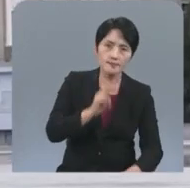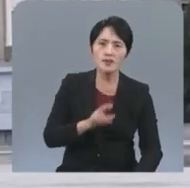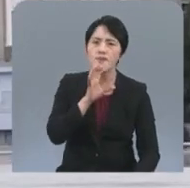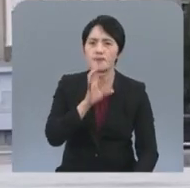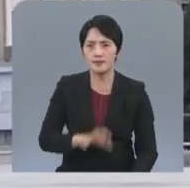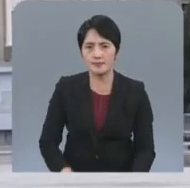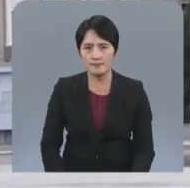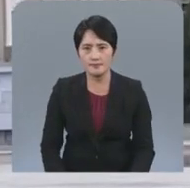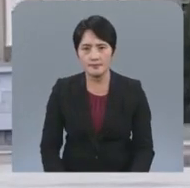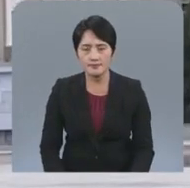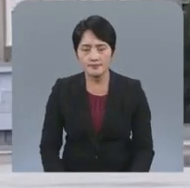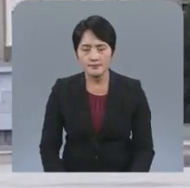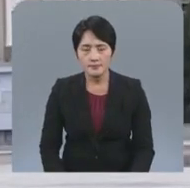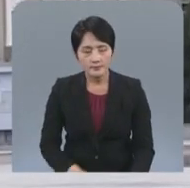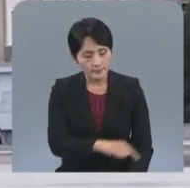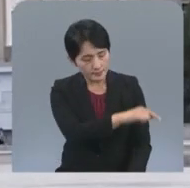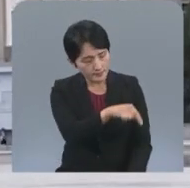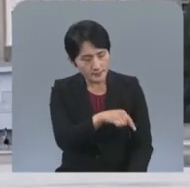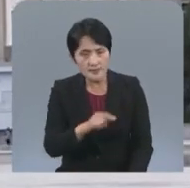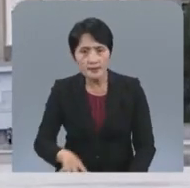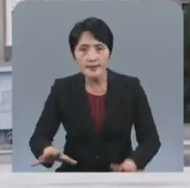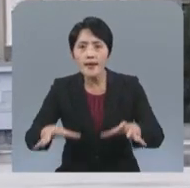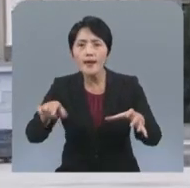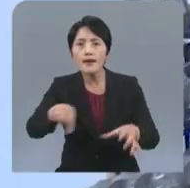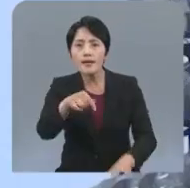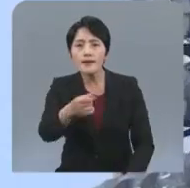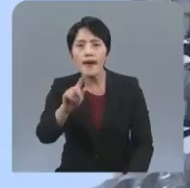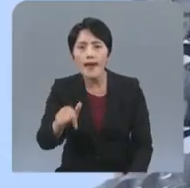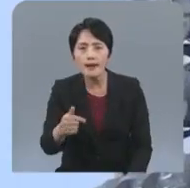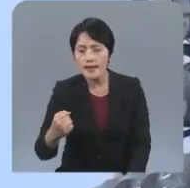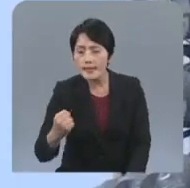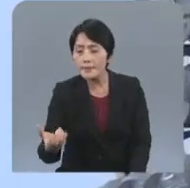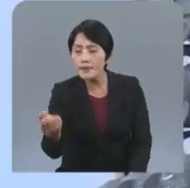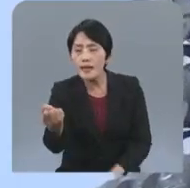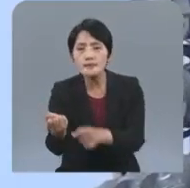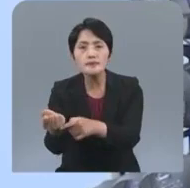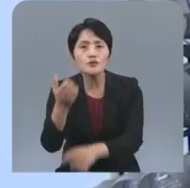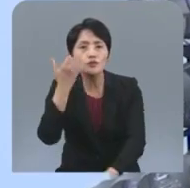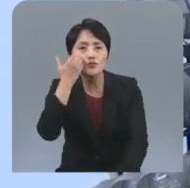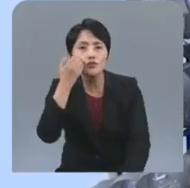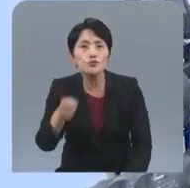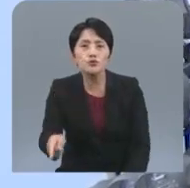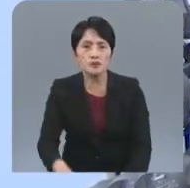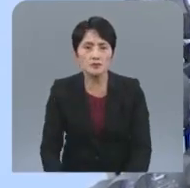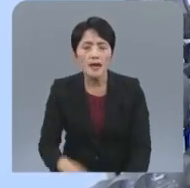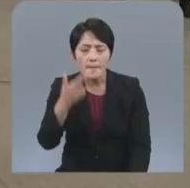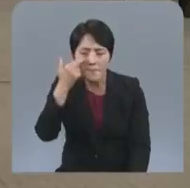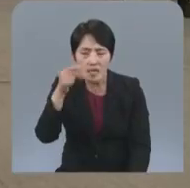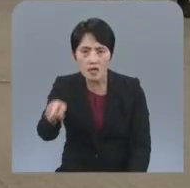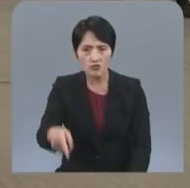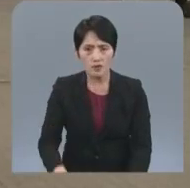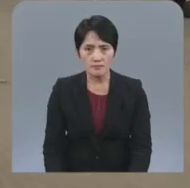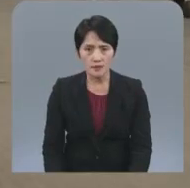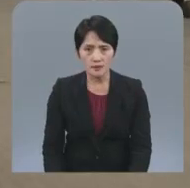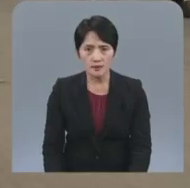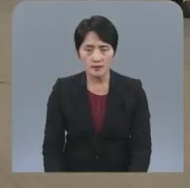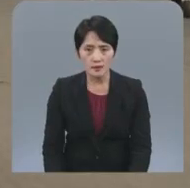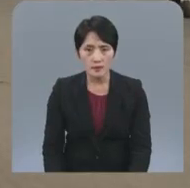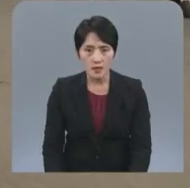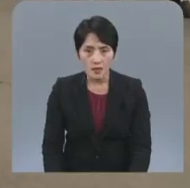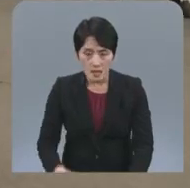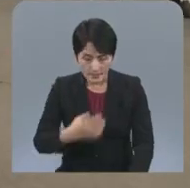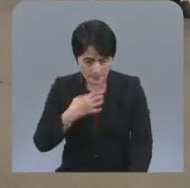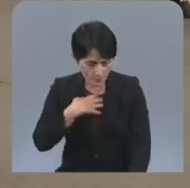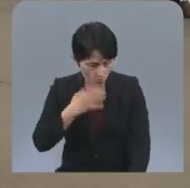estrategia Washington lanza un grave reto político militar contra su país y que la definición de amenaza persistente se adapta mejor a Estados Unidos